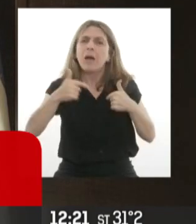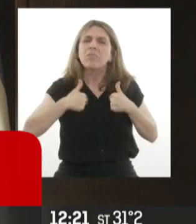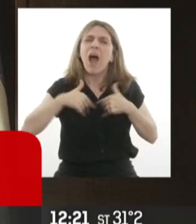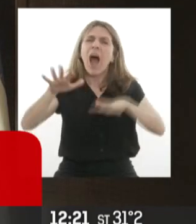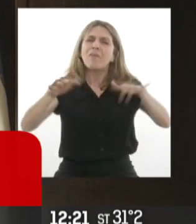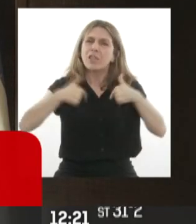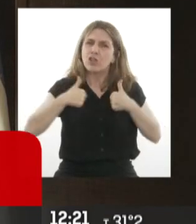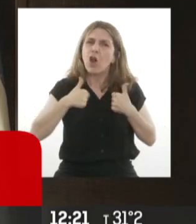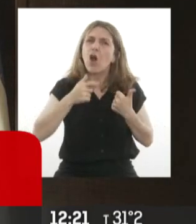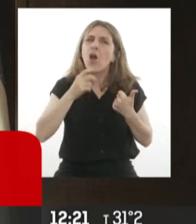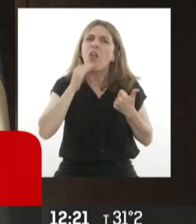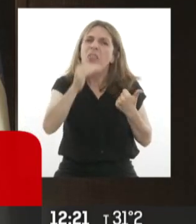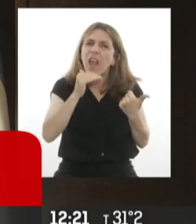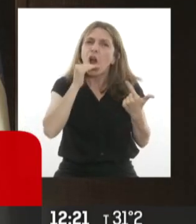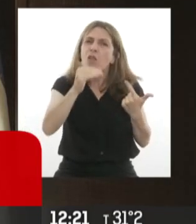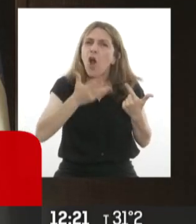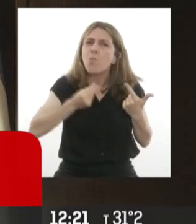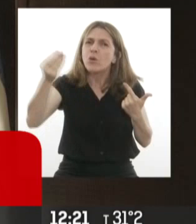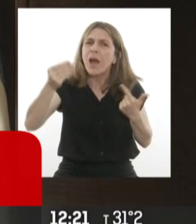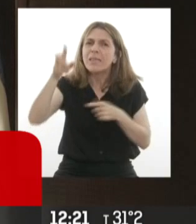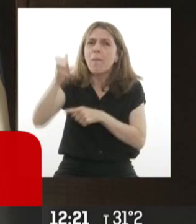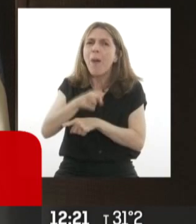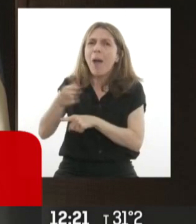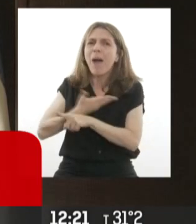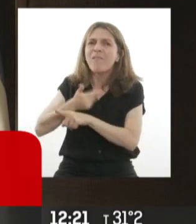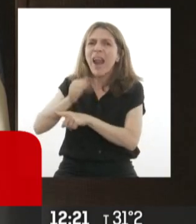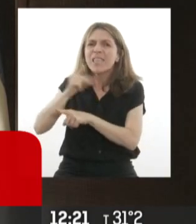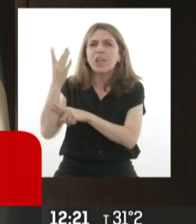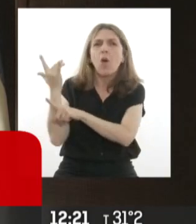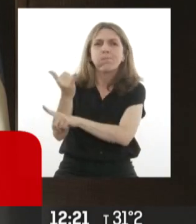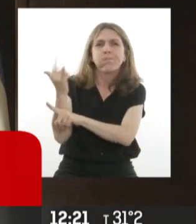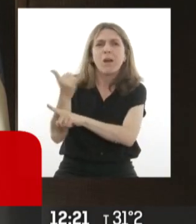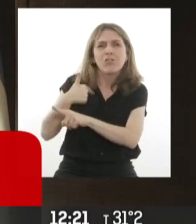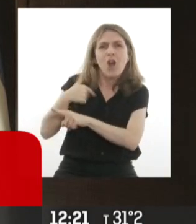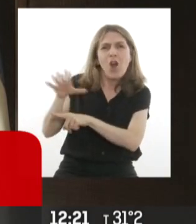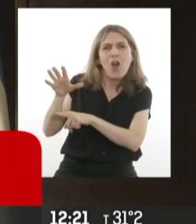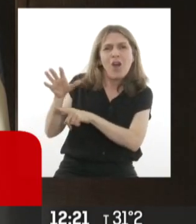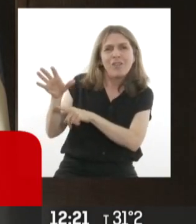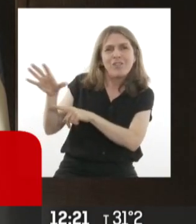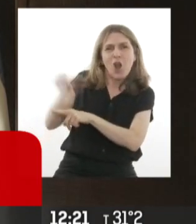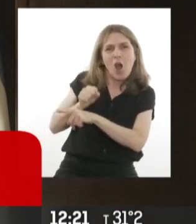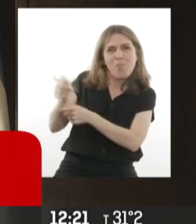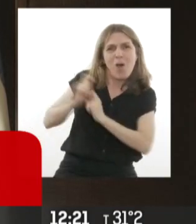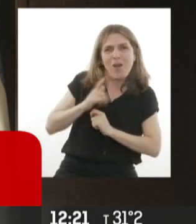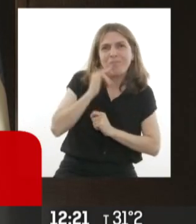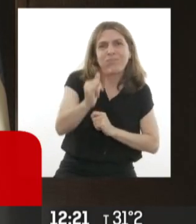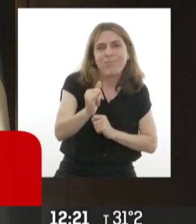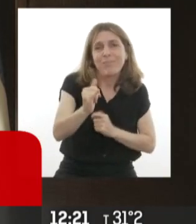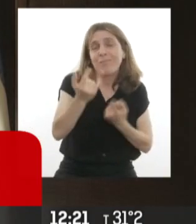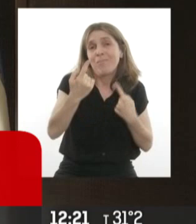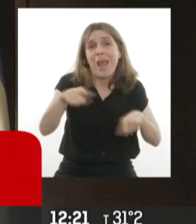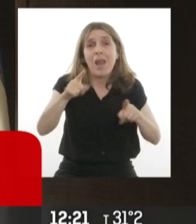pero la verdad yo celebro que la Iglesia Católica esta vez con el Papa Francisco a la